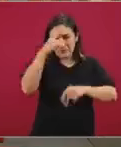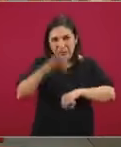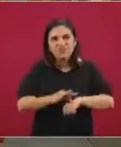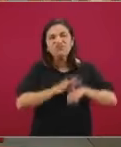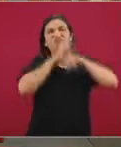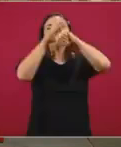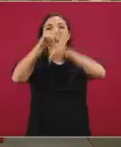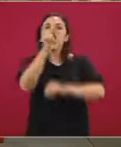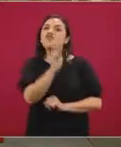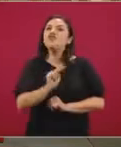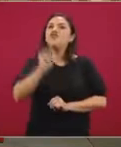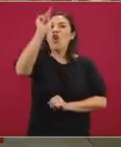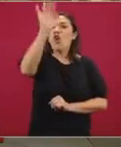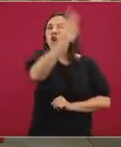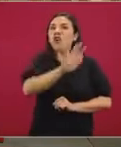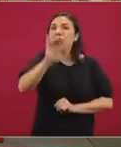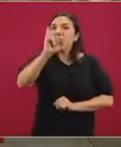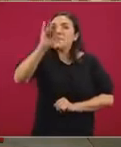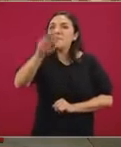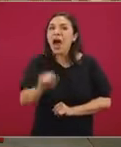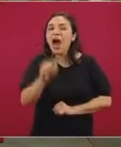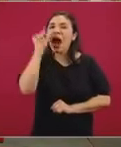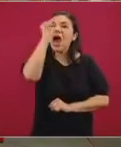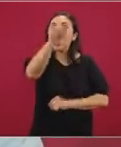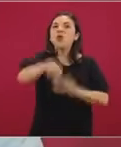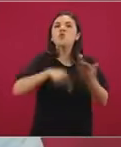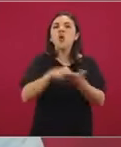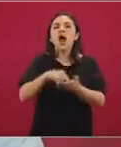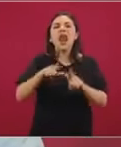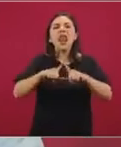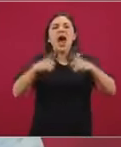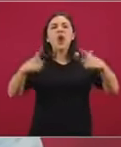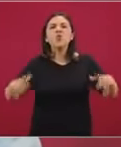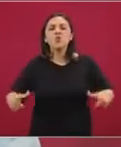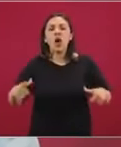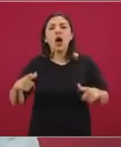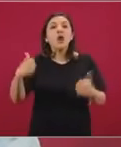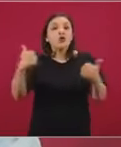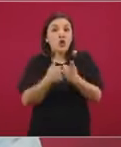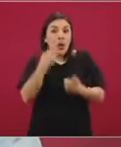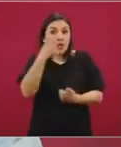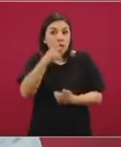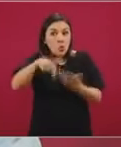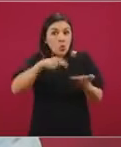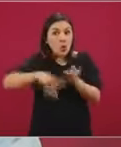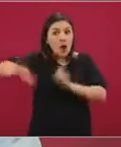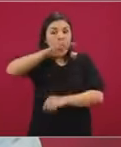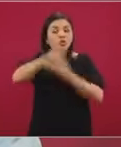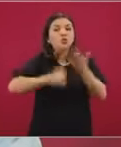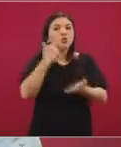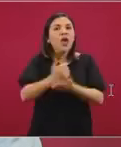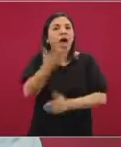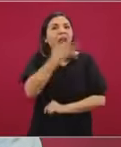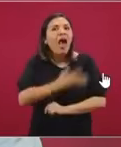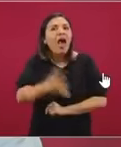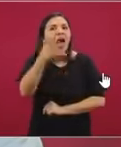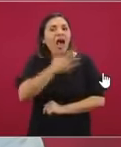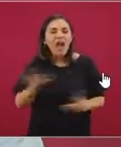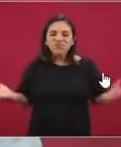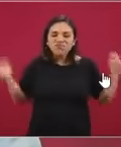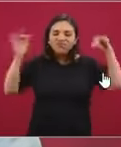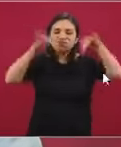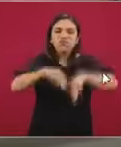al norte del país, se iba a hacer en La Laguna, con la ventaja de esa zona urbana de La Laguna que